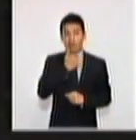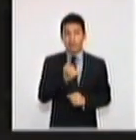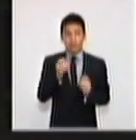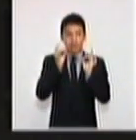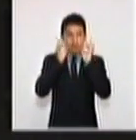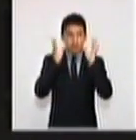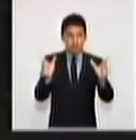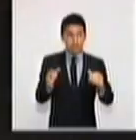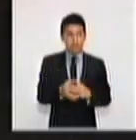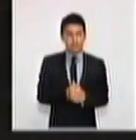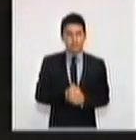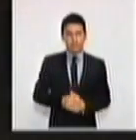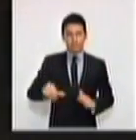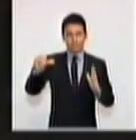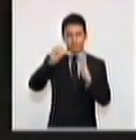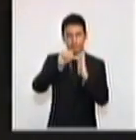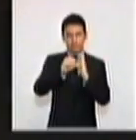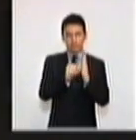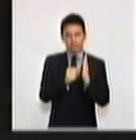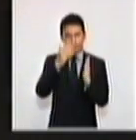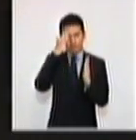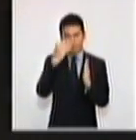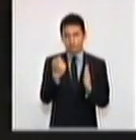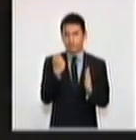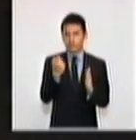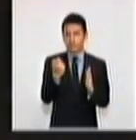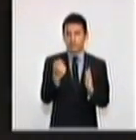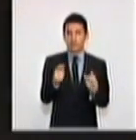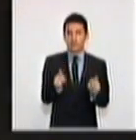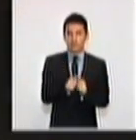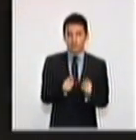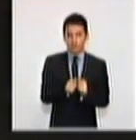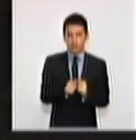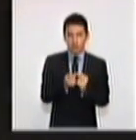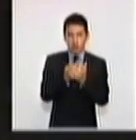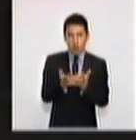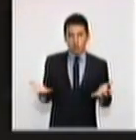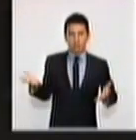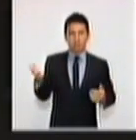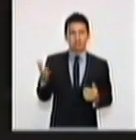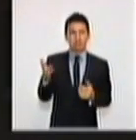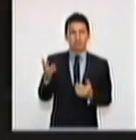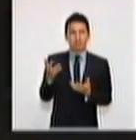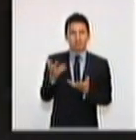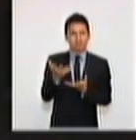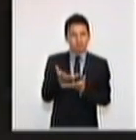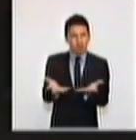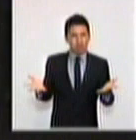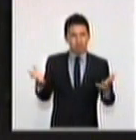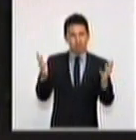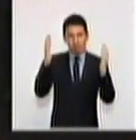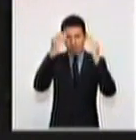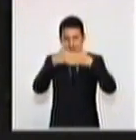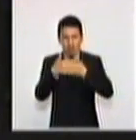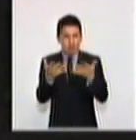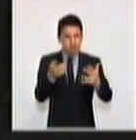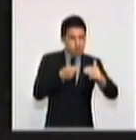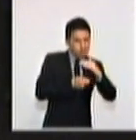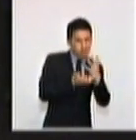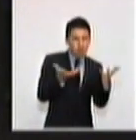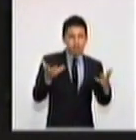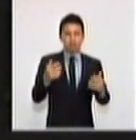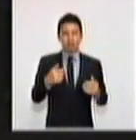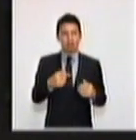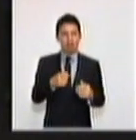garrafal, un articulado de ese tamaño que se presta para cosas de corrupción gravísimas y de favoritismos y de todo tipo